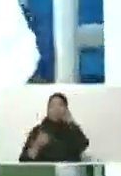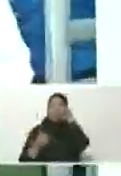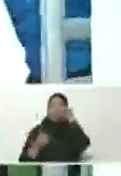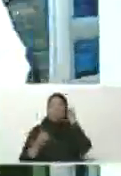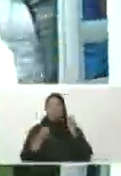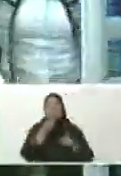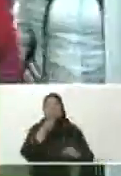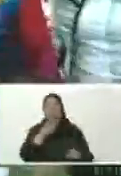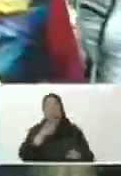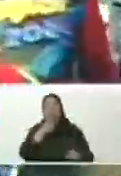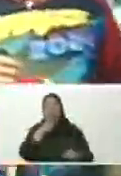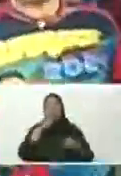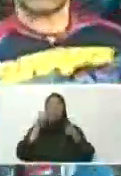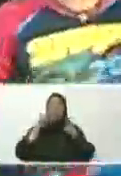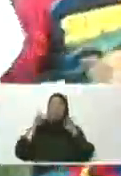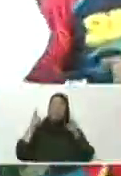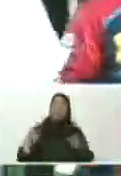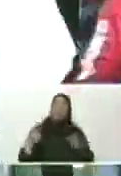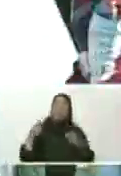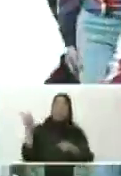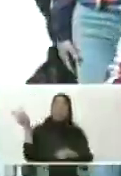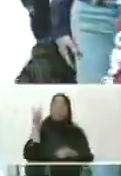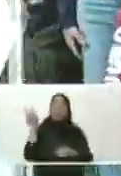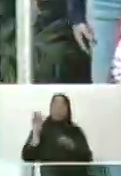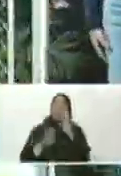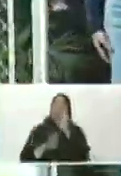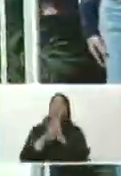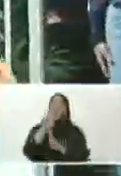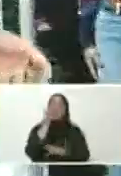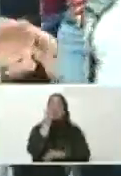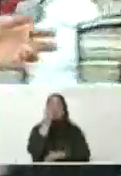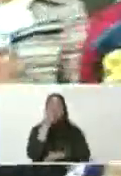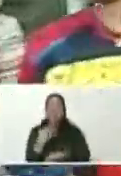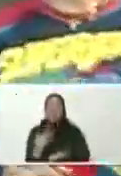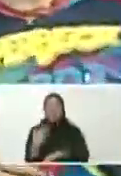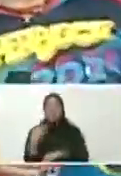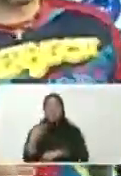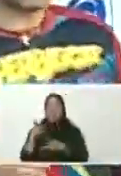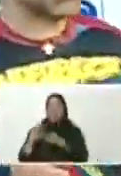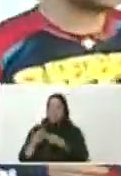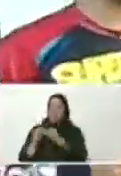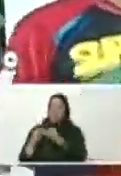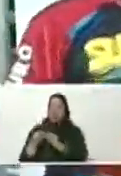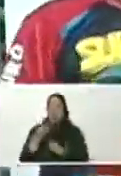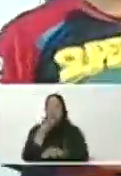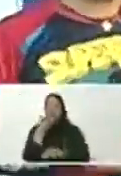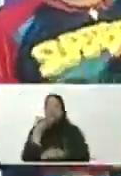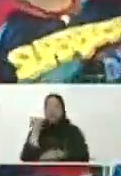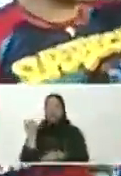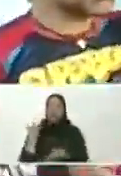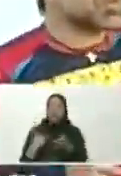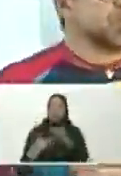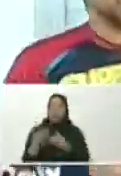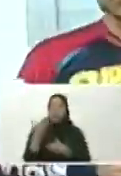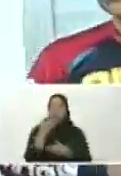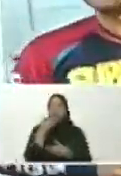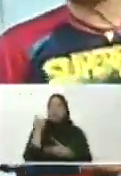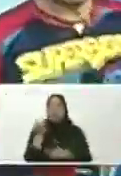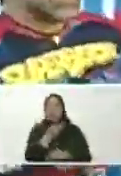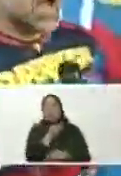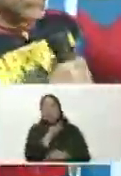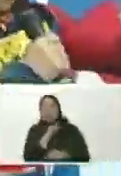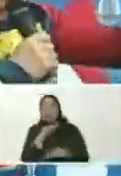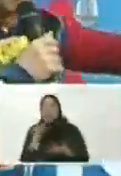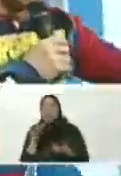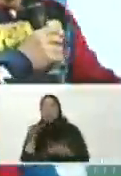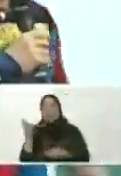belleza, el país de la iluminación, del buen asfaltado, arreglarlo todo, mejorarlo todo, la Cava. Mira que